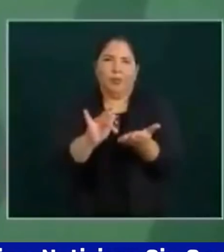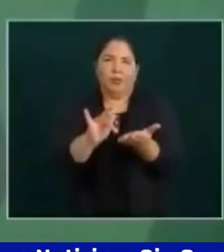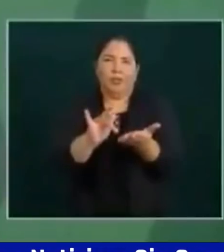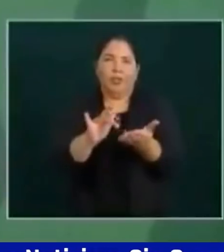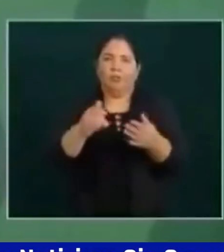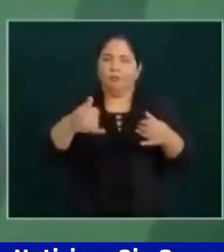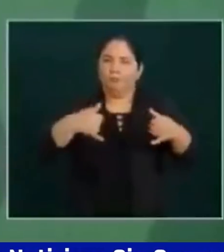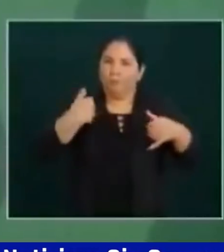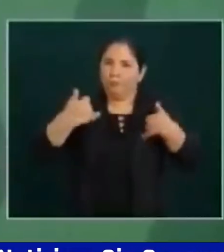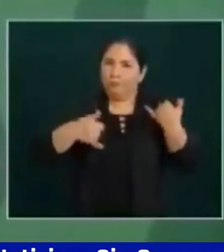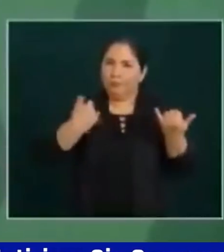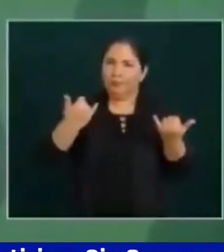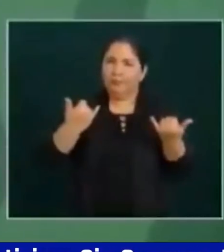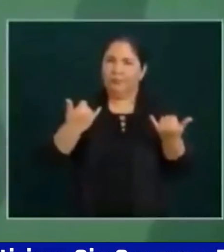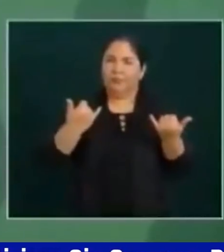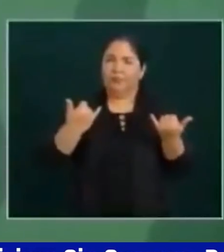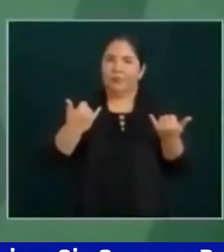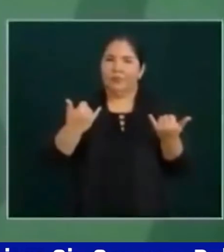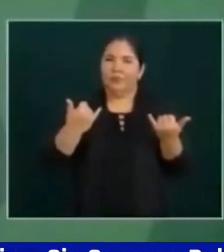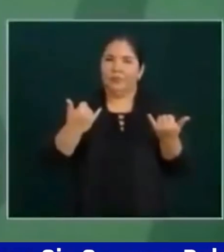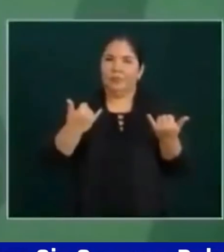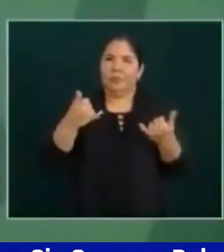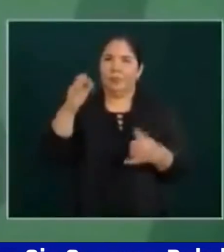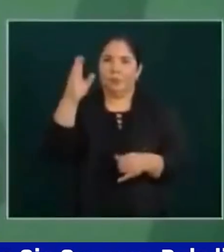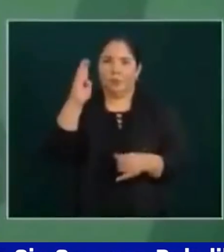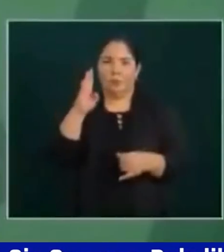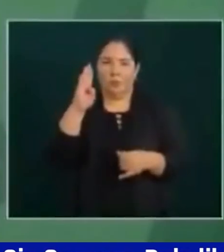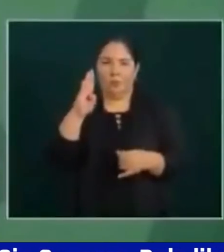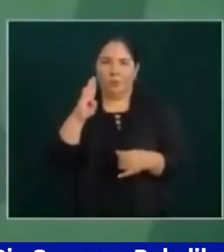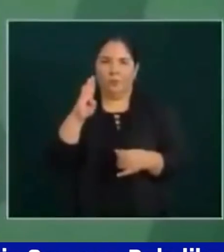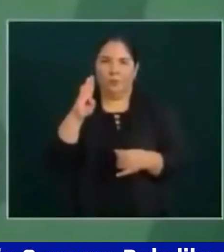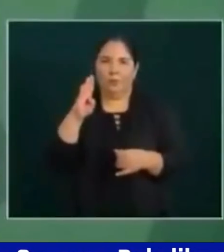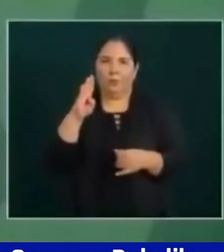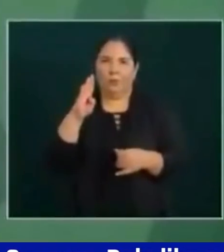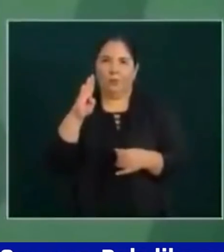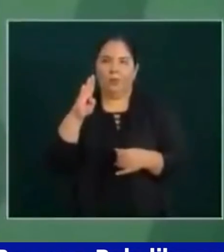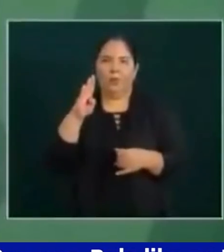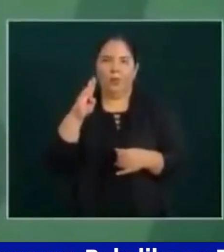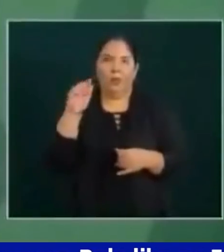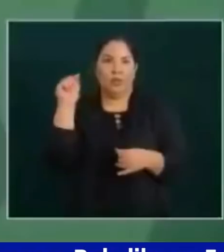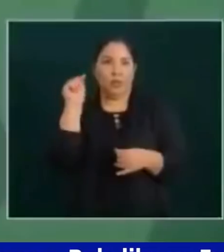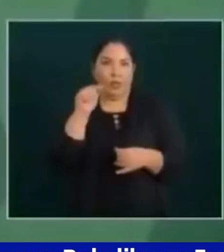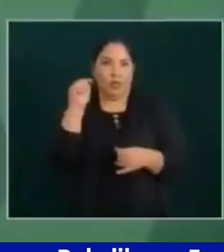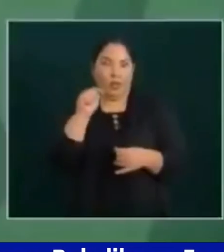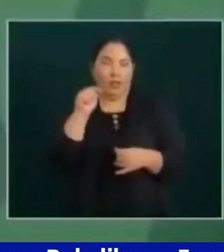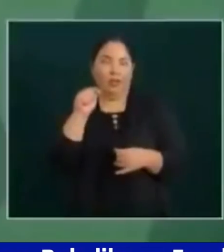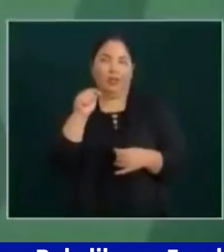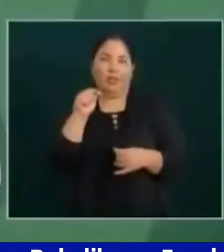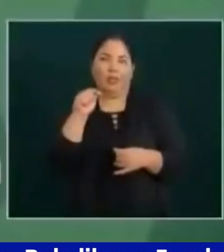Los jóvenes. En Badiraguato hay